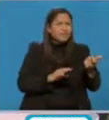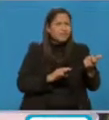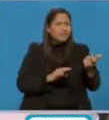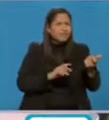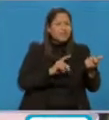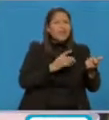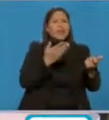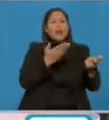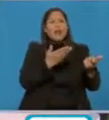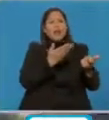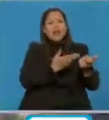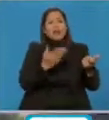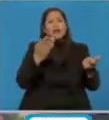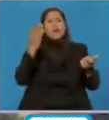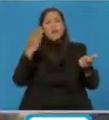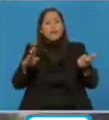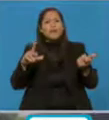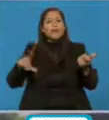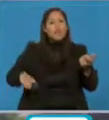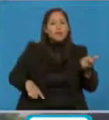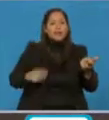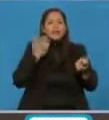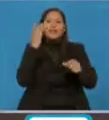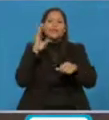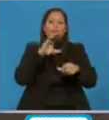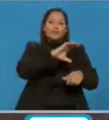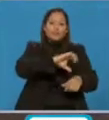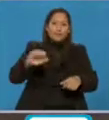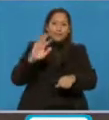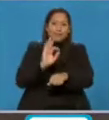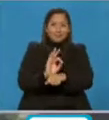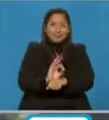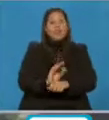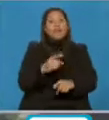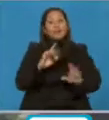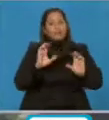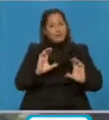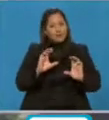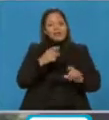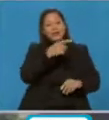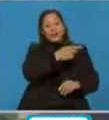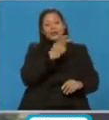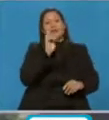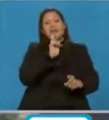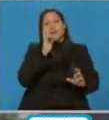un entorno financiero tradicional, que obviamente hay que tener precauciones y todo esto, pero cada vez más Es el futuro.